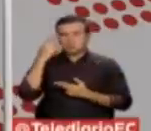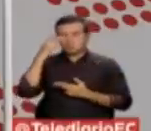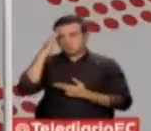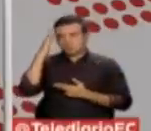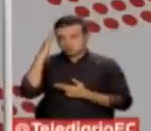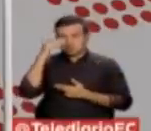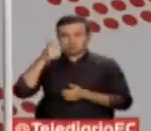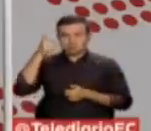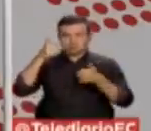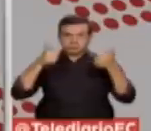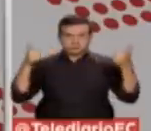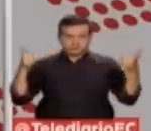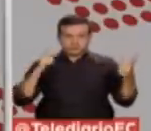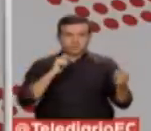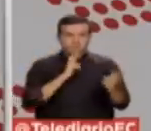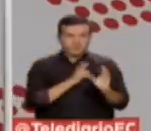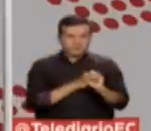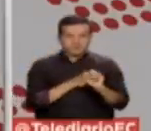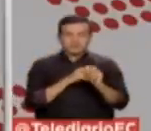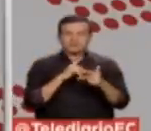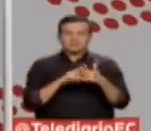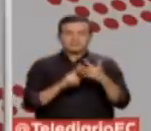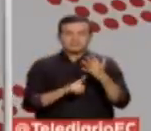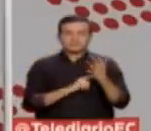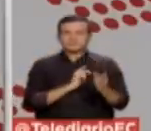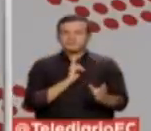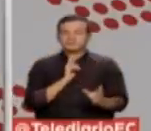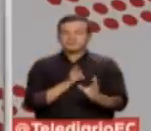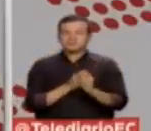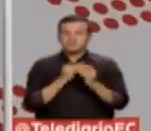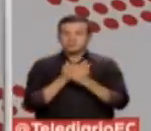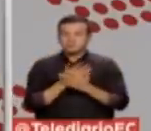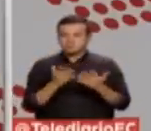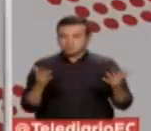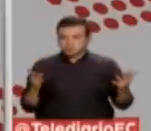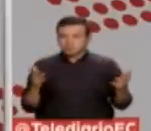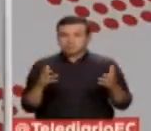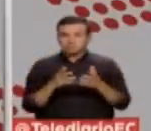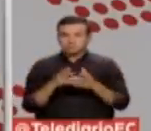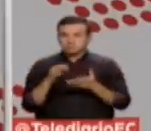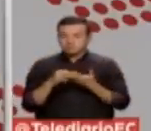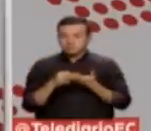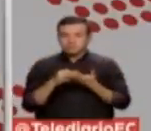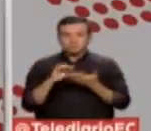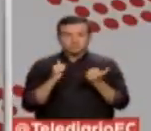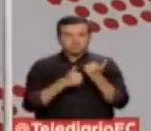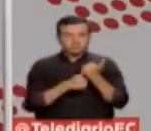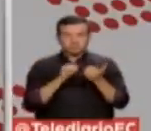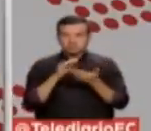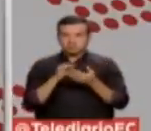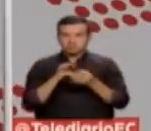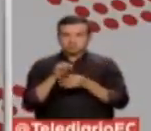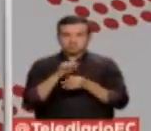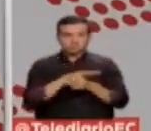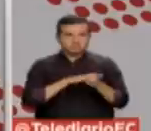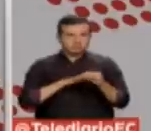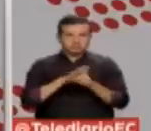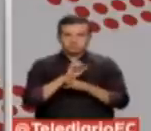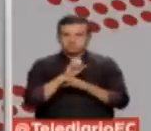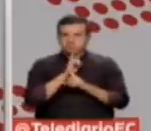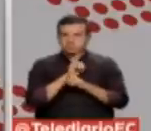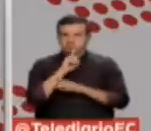incorporan a las filas y a su vez se incorporan a los a las zonas y a las subzonas de el país